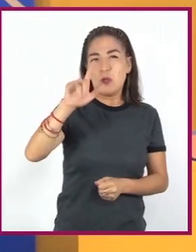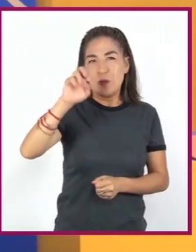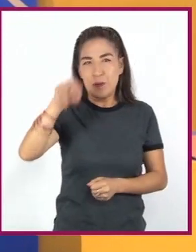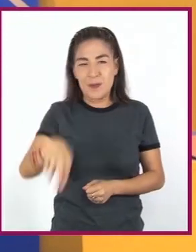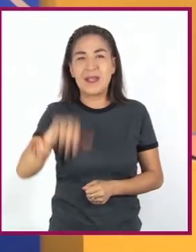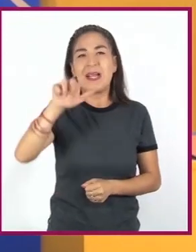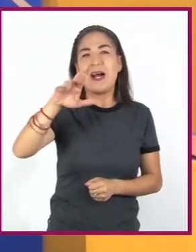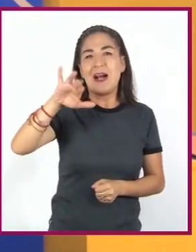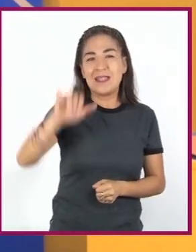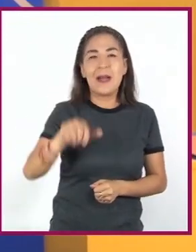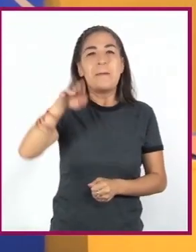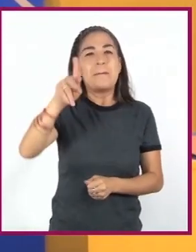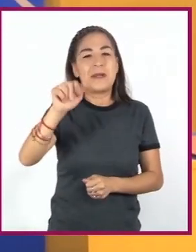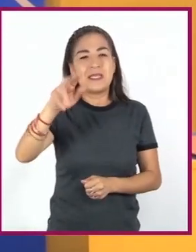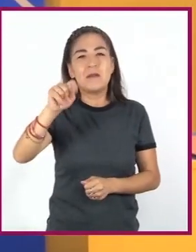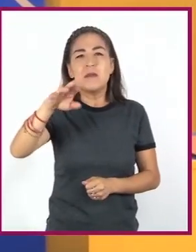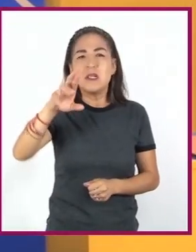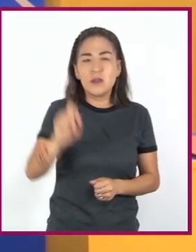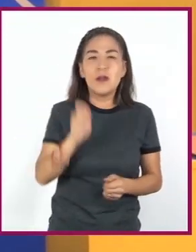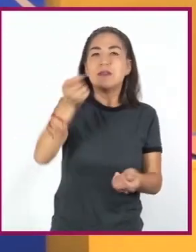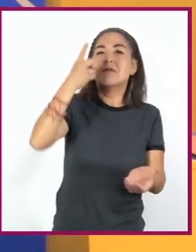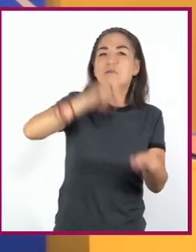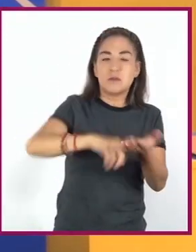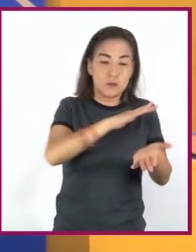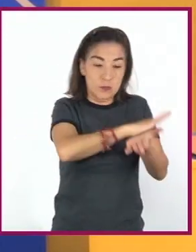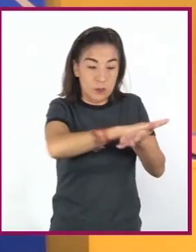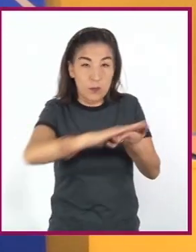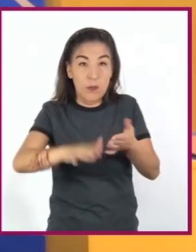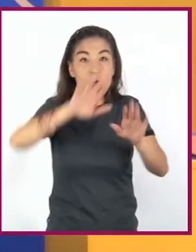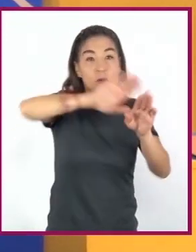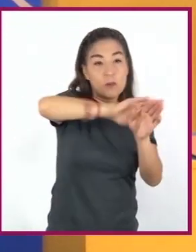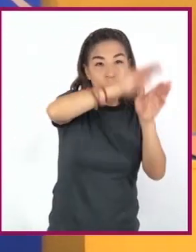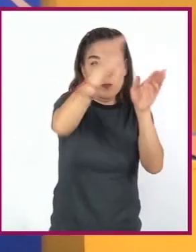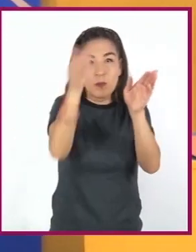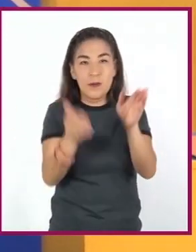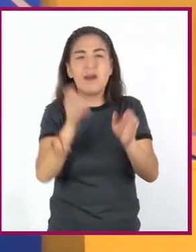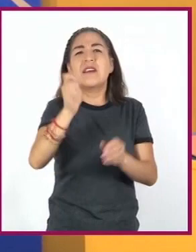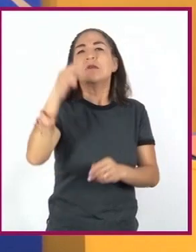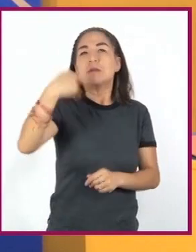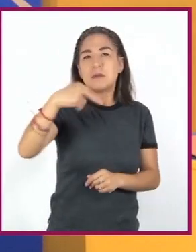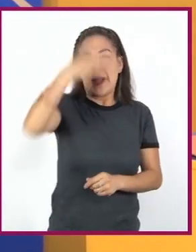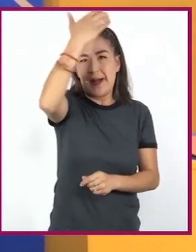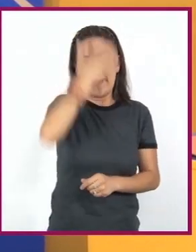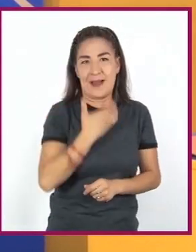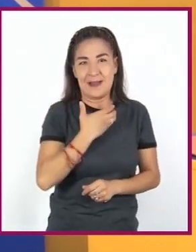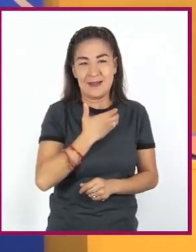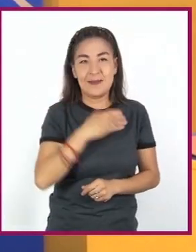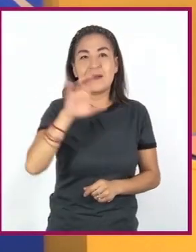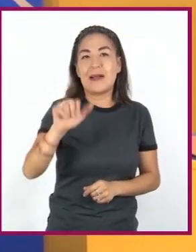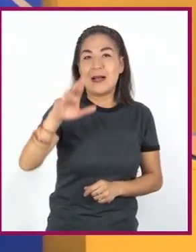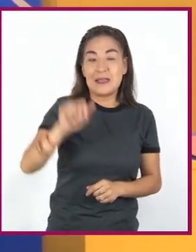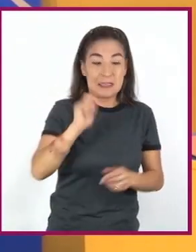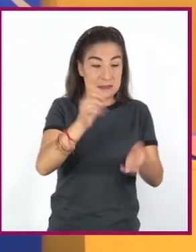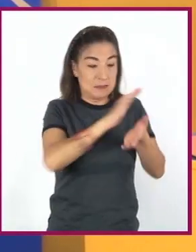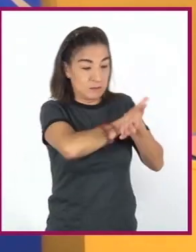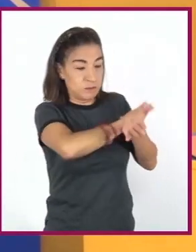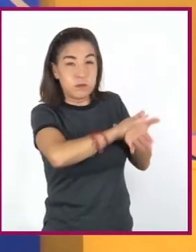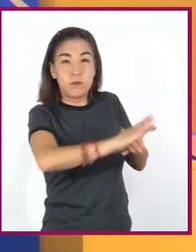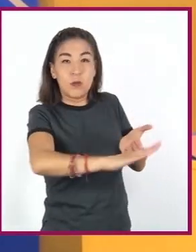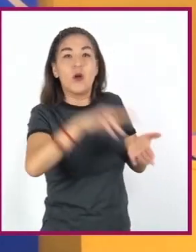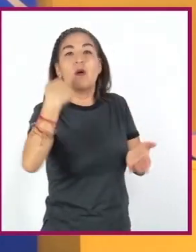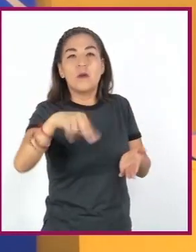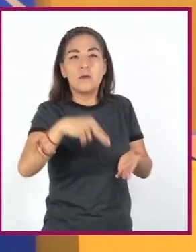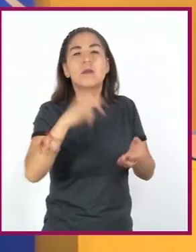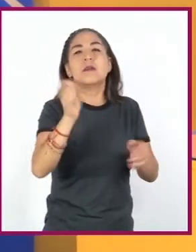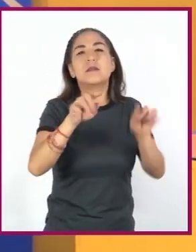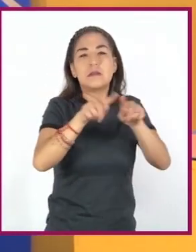encuentran delimitados por superficies planas o curvas, llamadas caras. Las figuras planas están delimitadas por